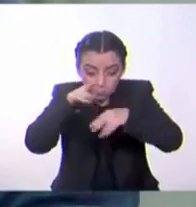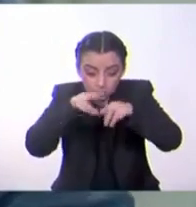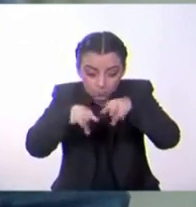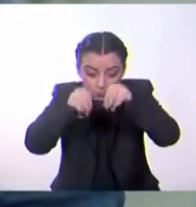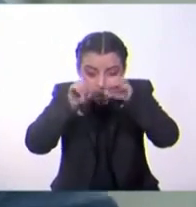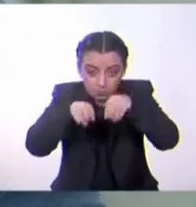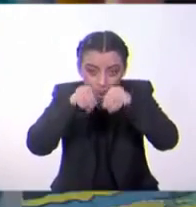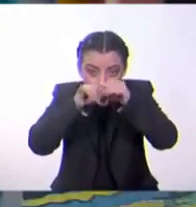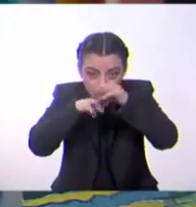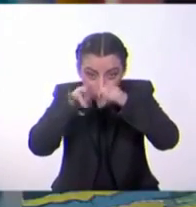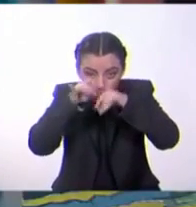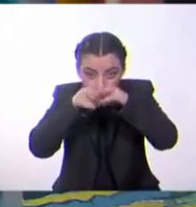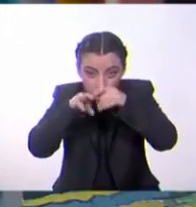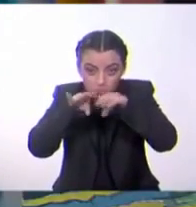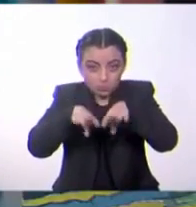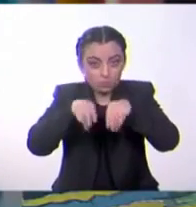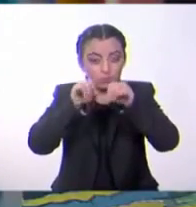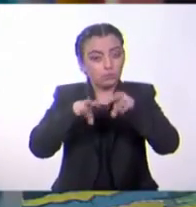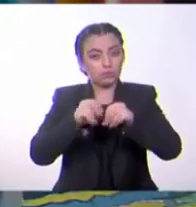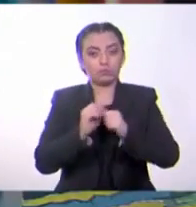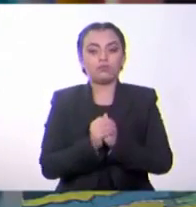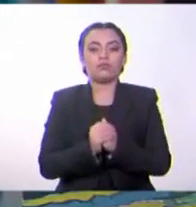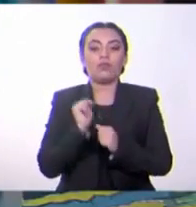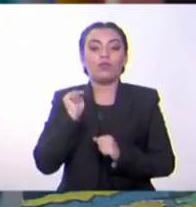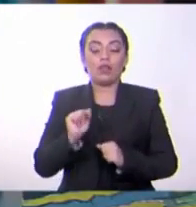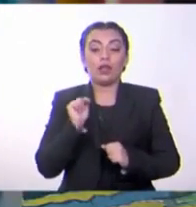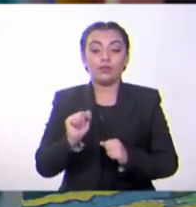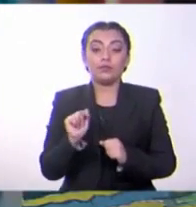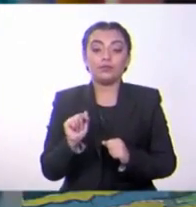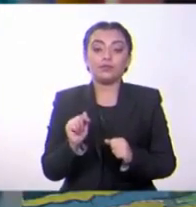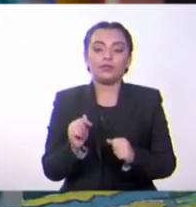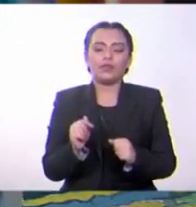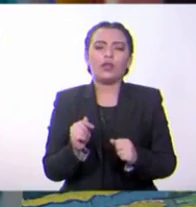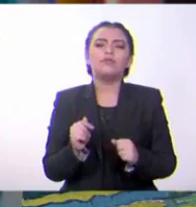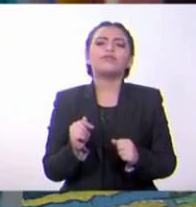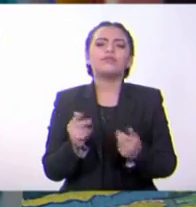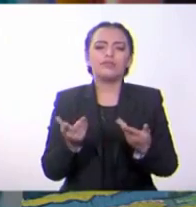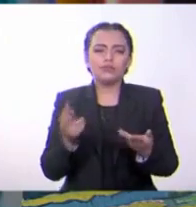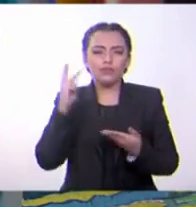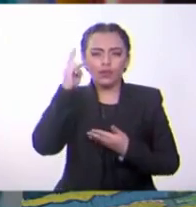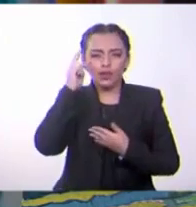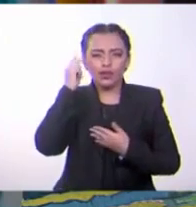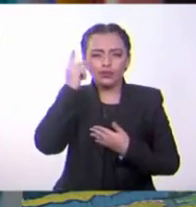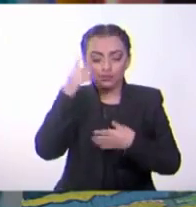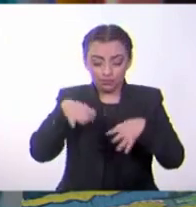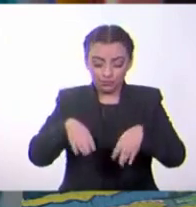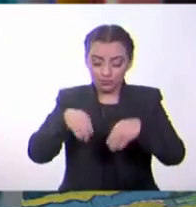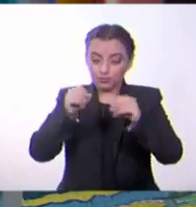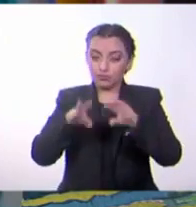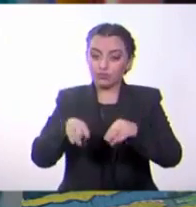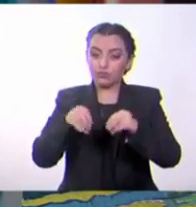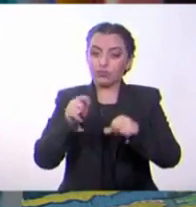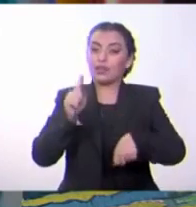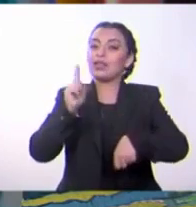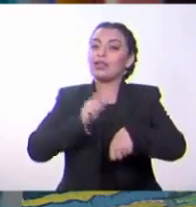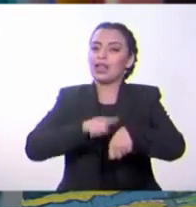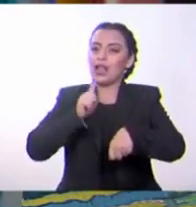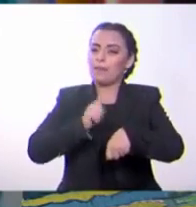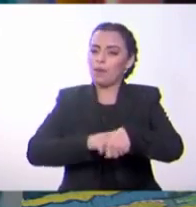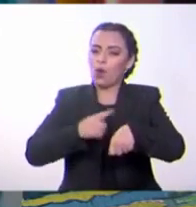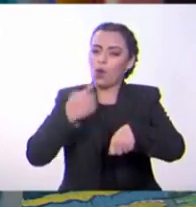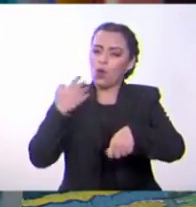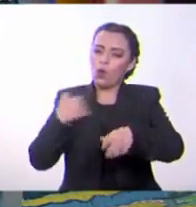suelo. Esto influye en la formación del suelo por muchísimo tiempo y a través